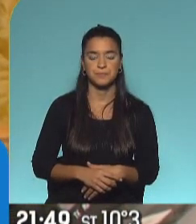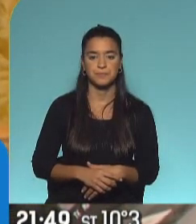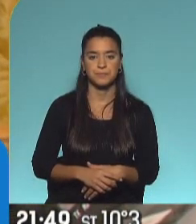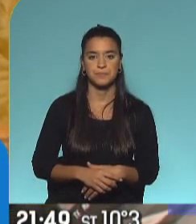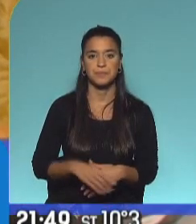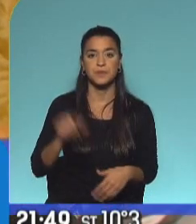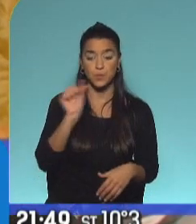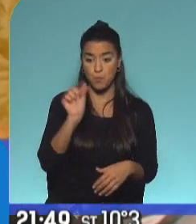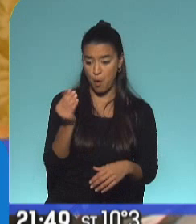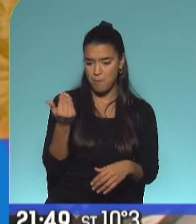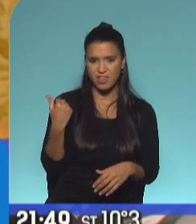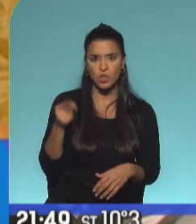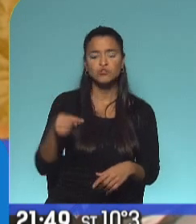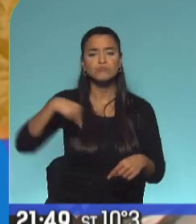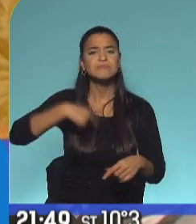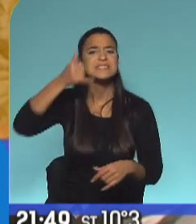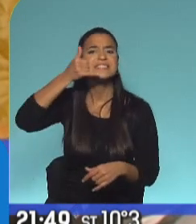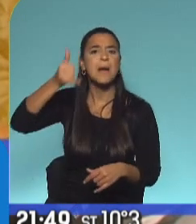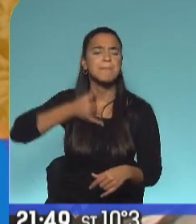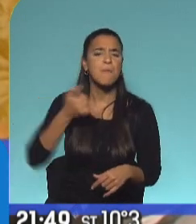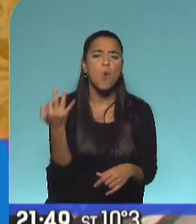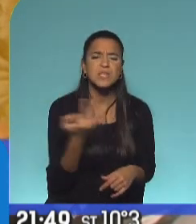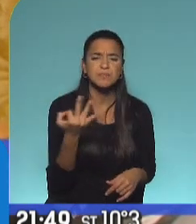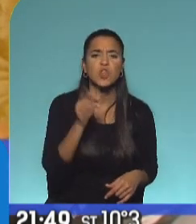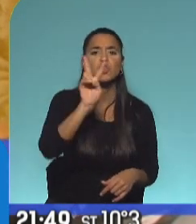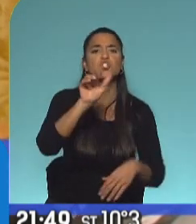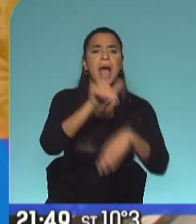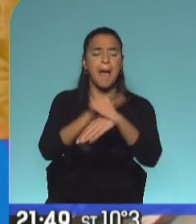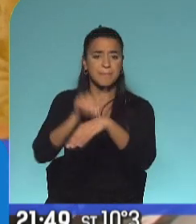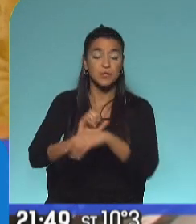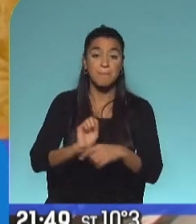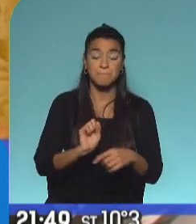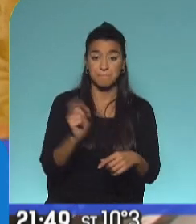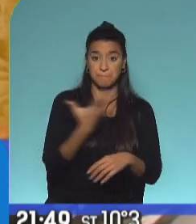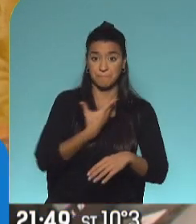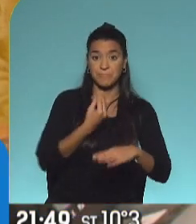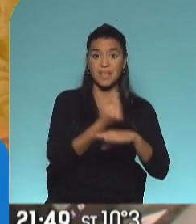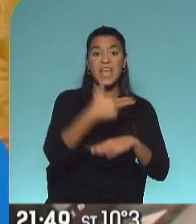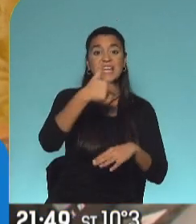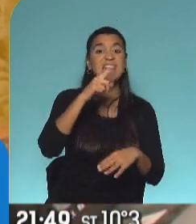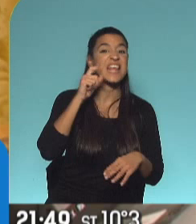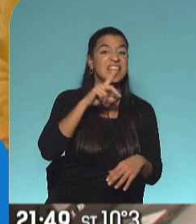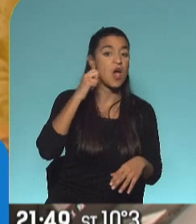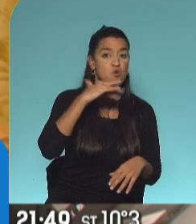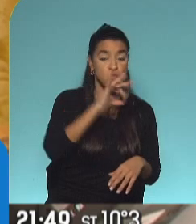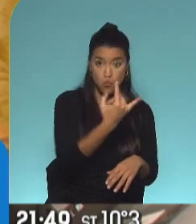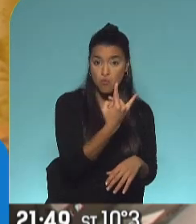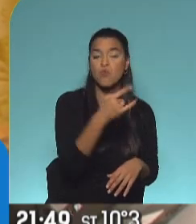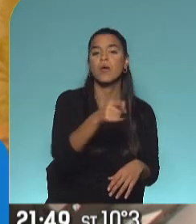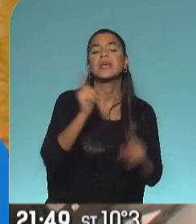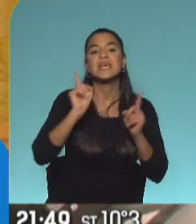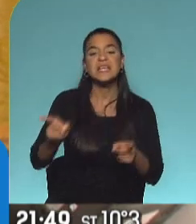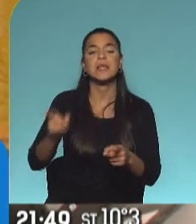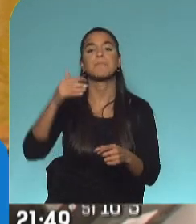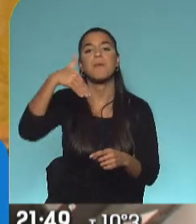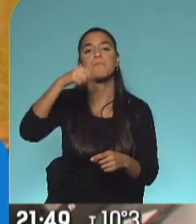Hace apenas unos momentos tuve una llamada muy especial con dos amigos, el primer ministro Benjamín Netanyahu de Israel y el príncipe heredero